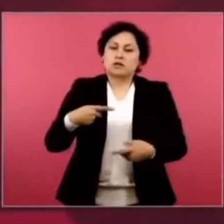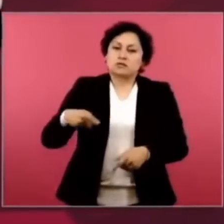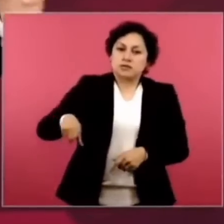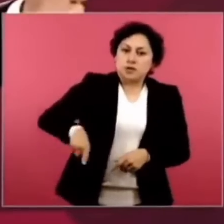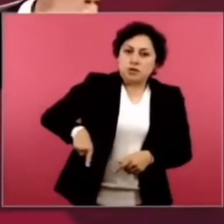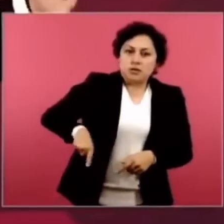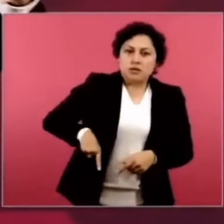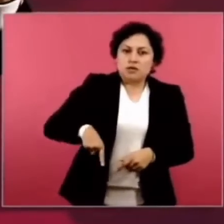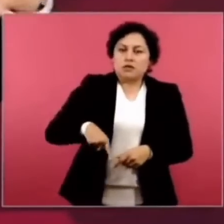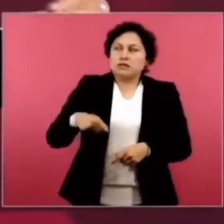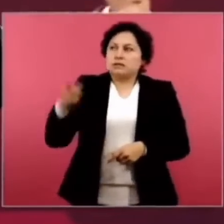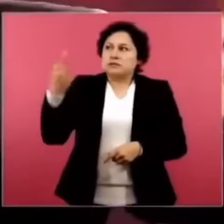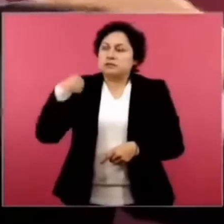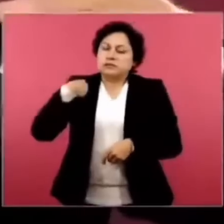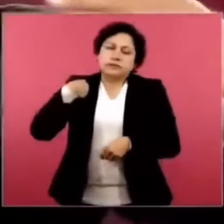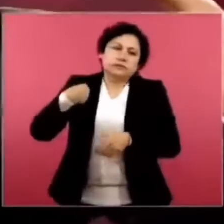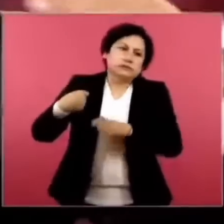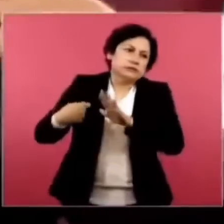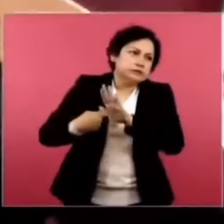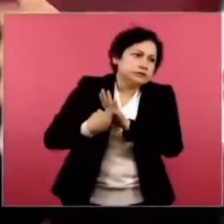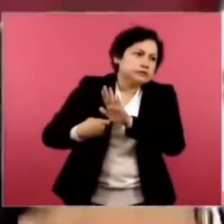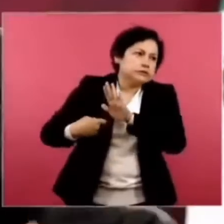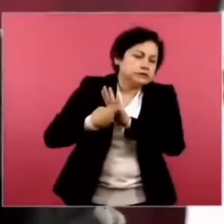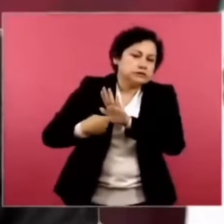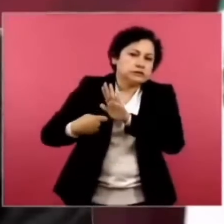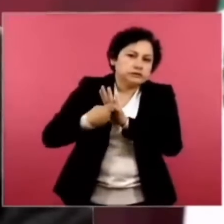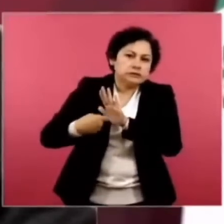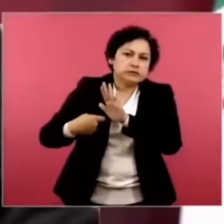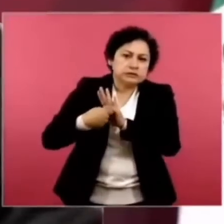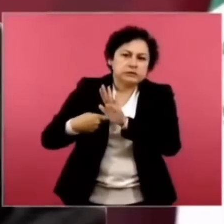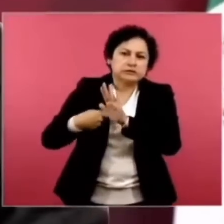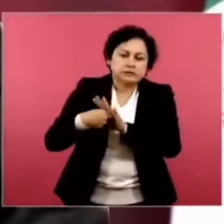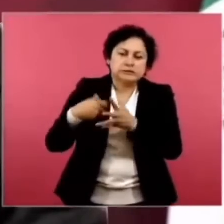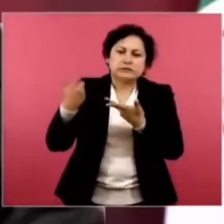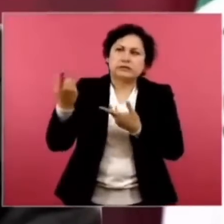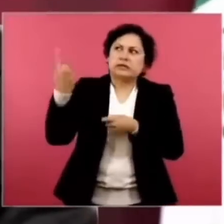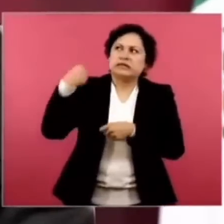Como el control era absoluto de los medios.